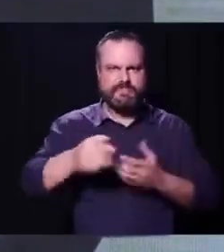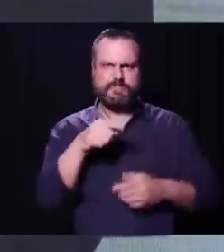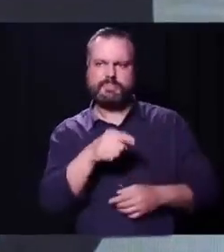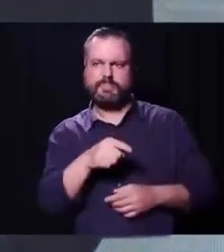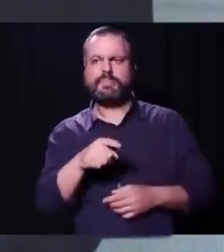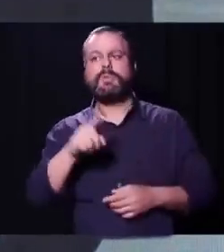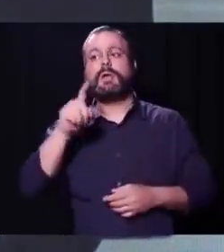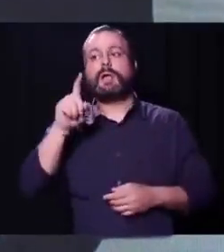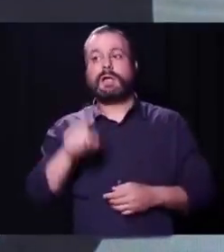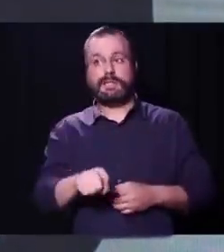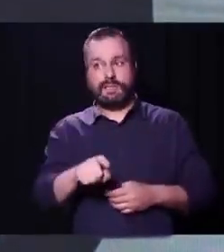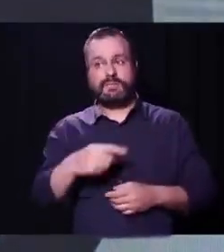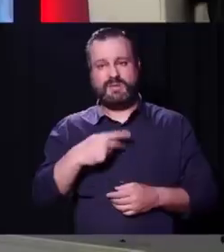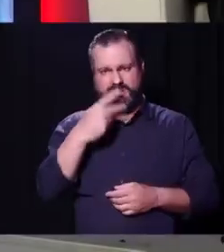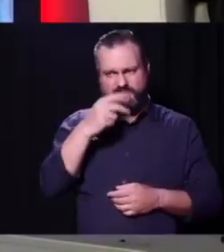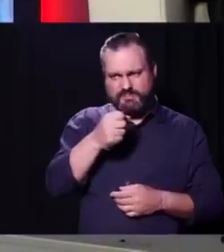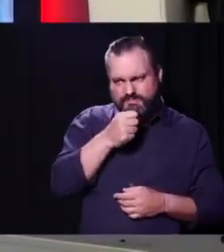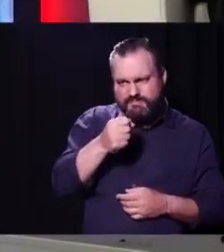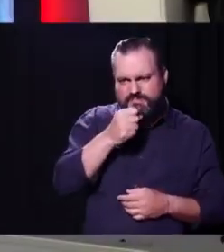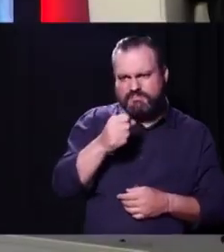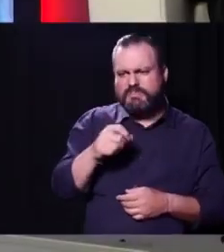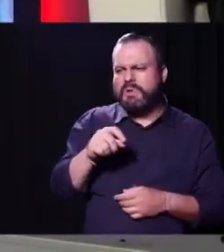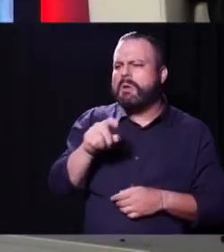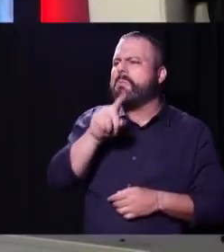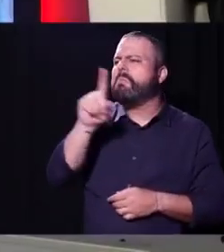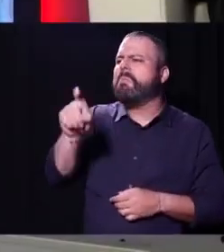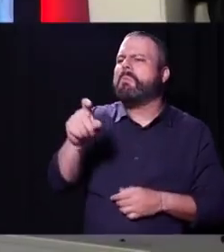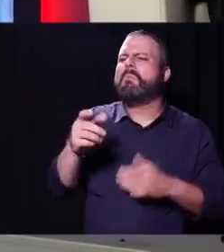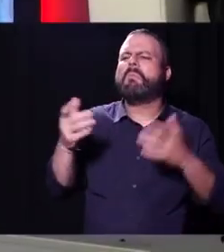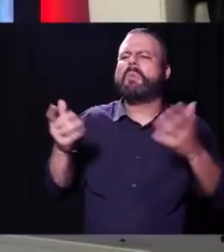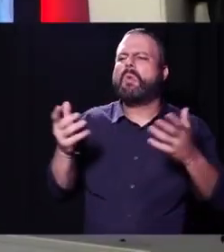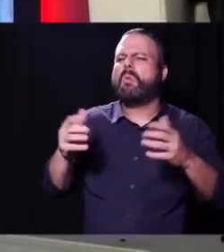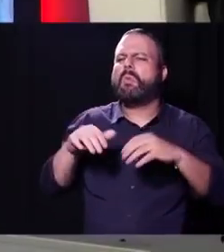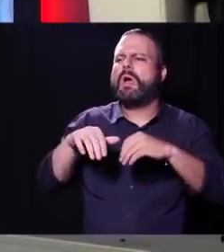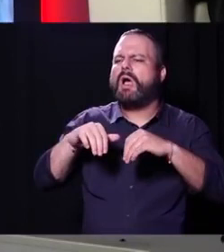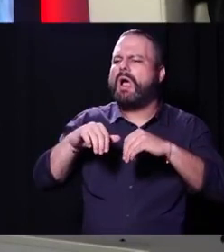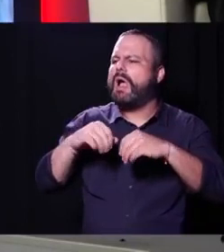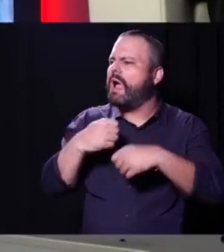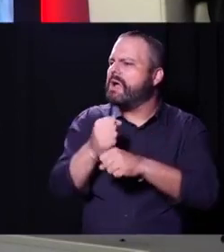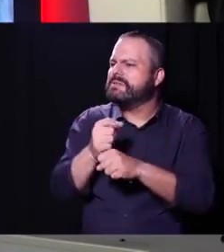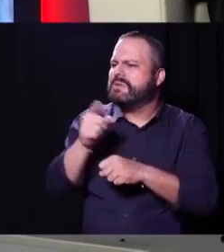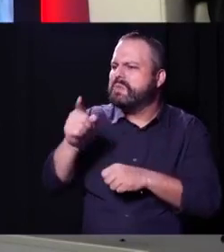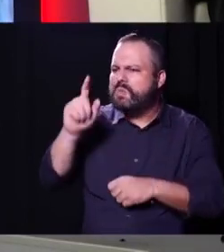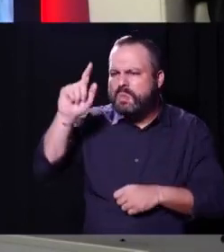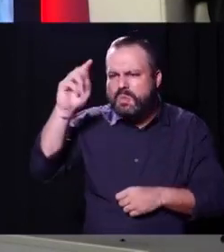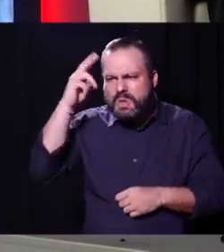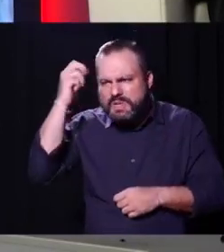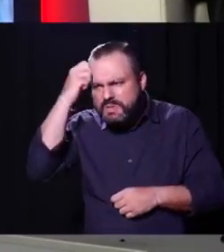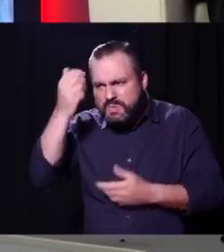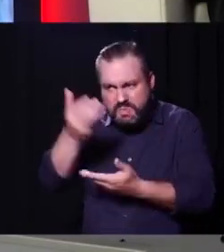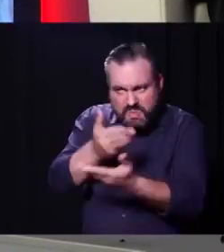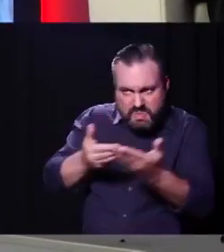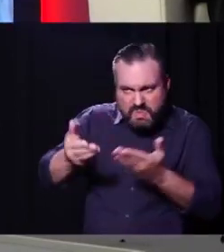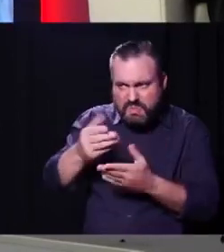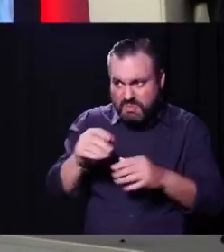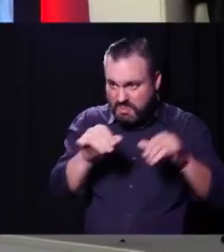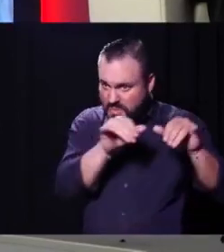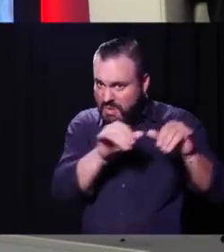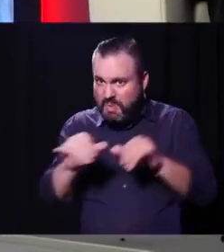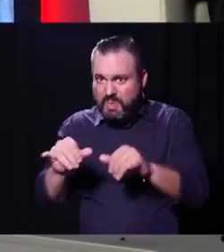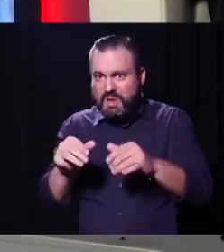cómo haría exactamente para que el arte y la cultura formen parte de la misma comunidad y no dejarle eso a otras